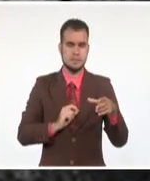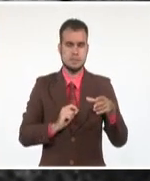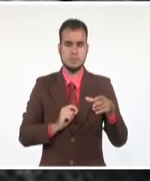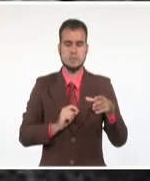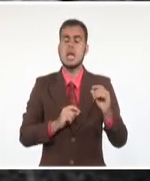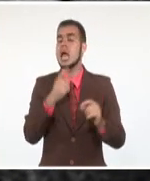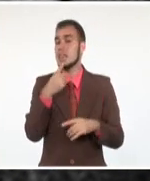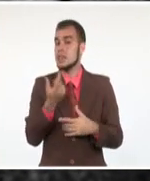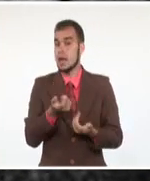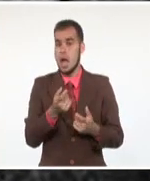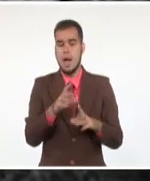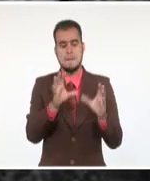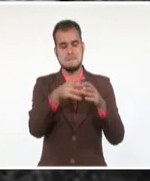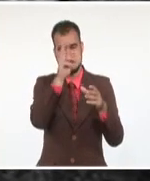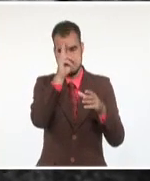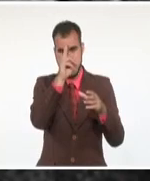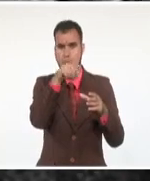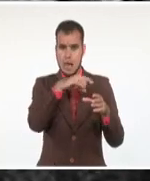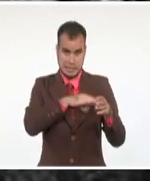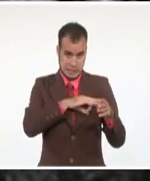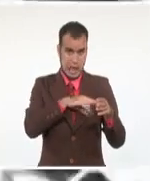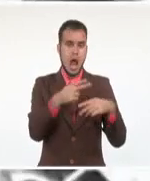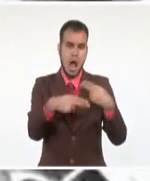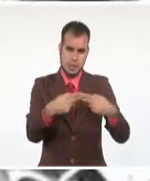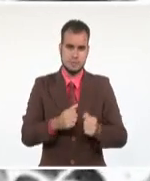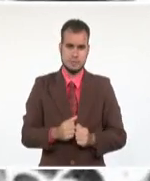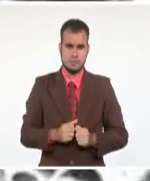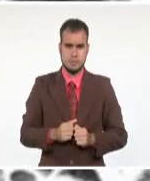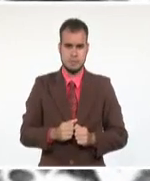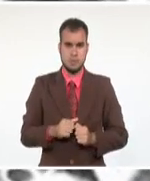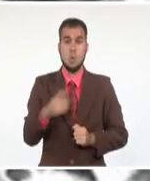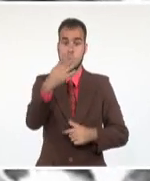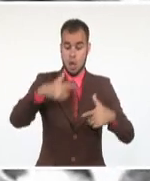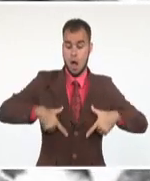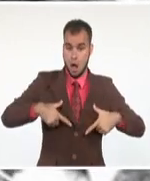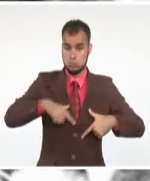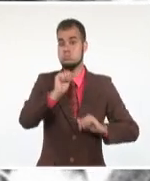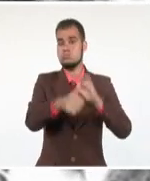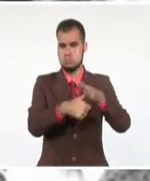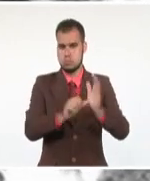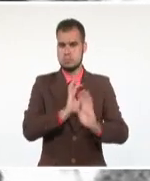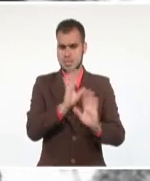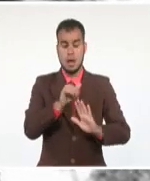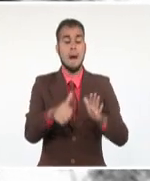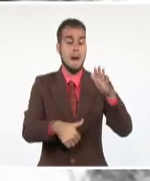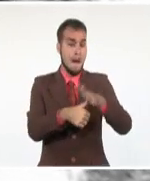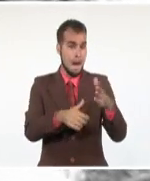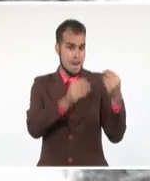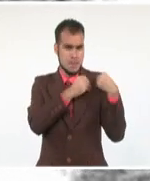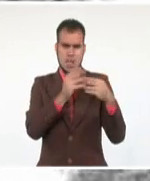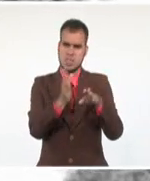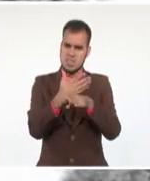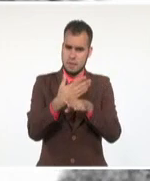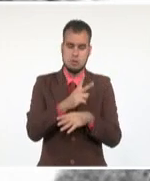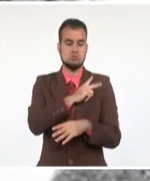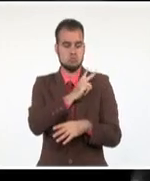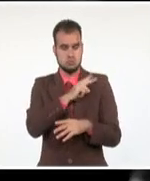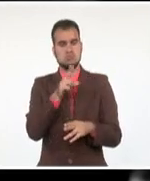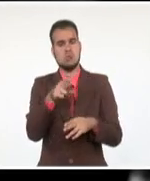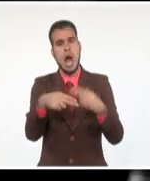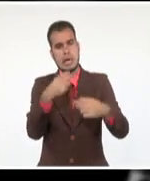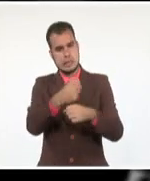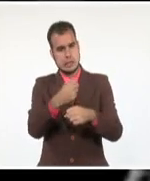Colegio Médico de Chile, candidato presidencial en 4 ocasiones y presidente de la República, son algunas de las notables marcas que